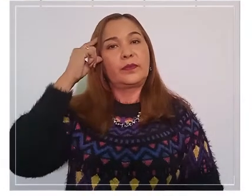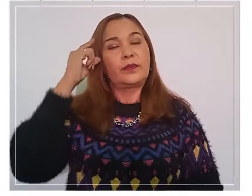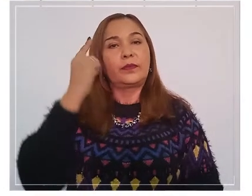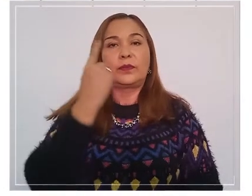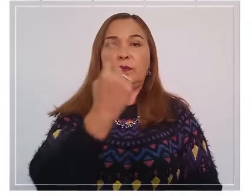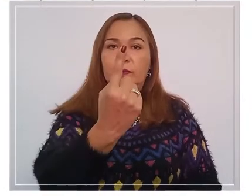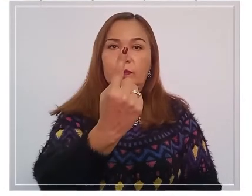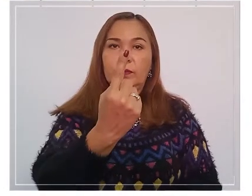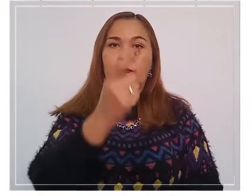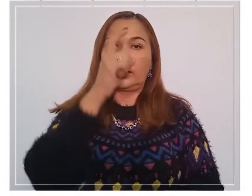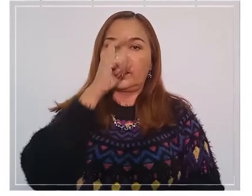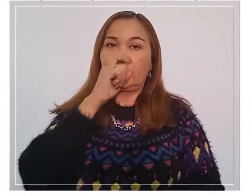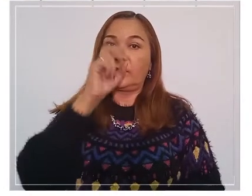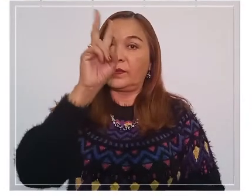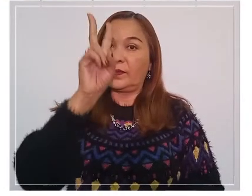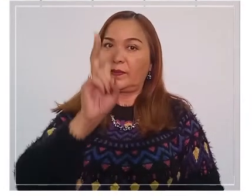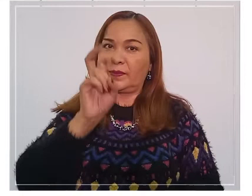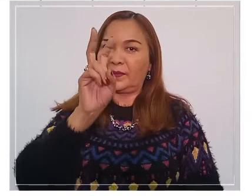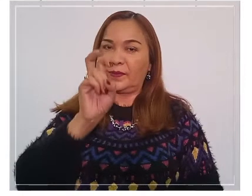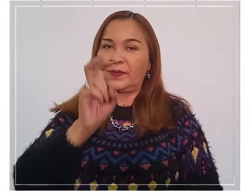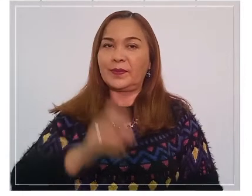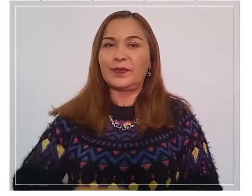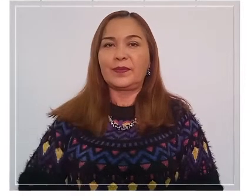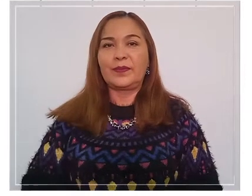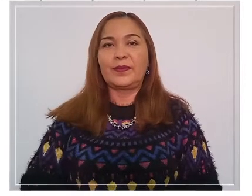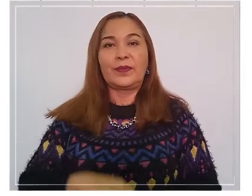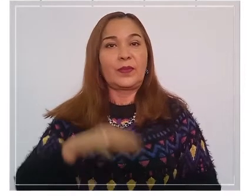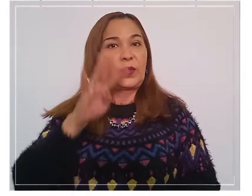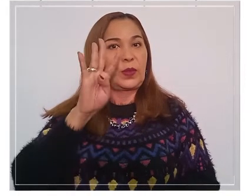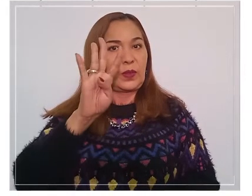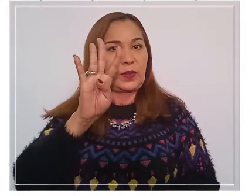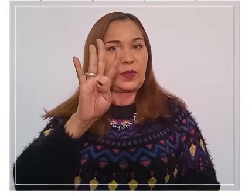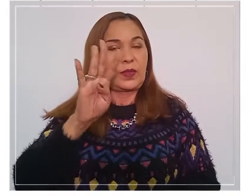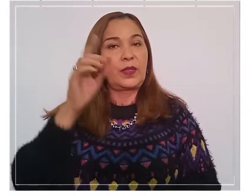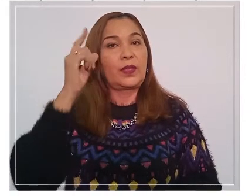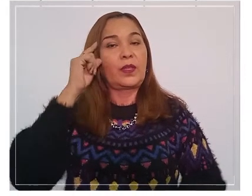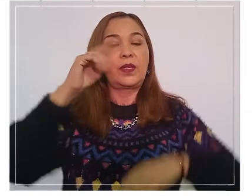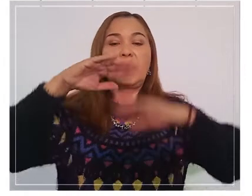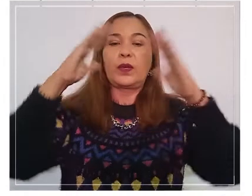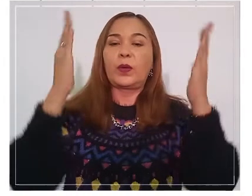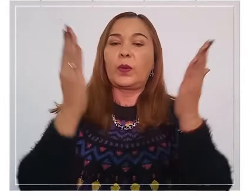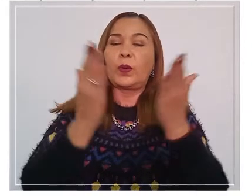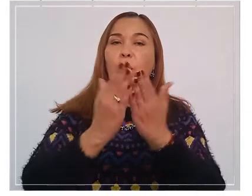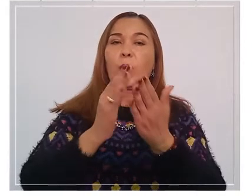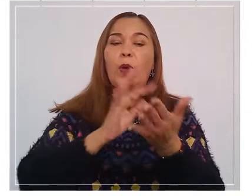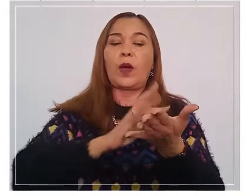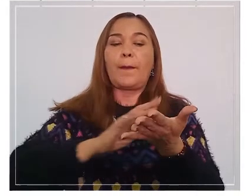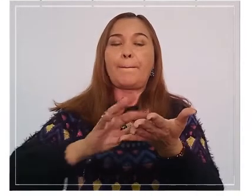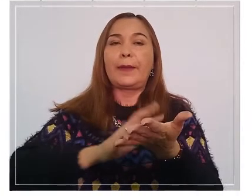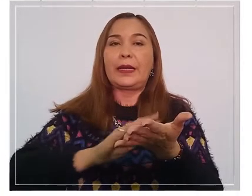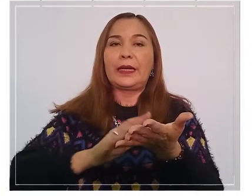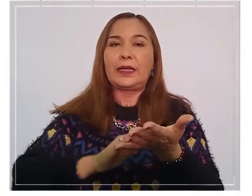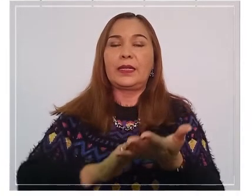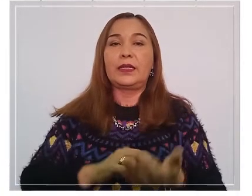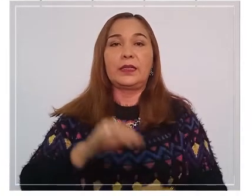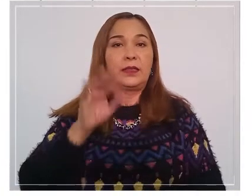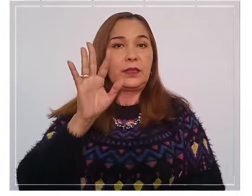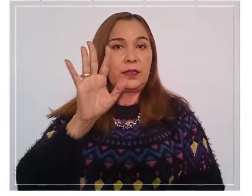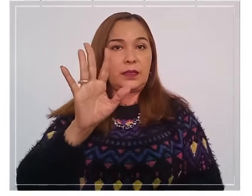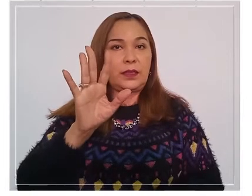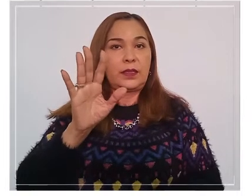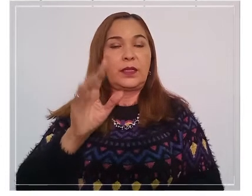1 año nuevo día 4 día mundial del braille día